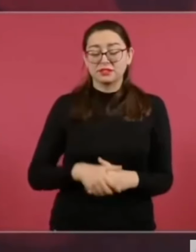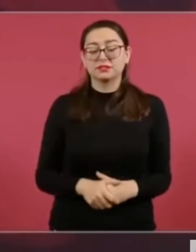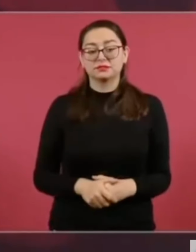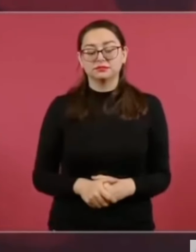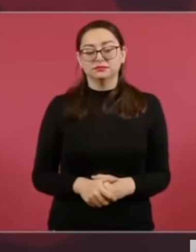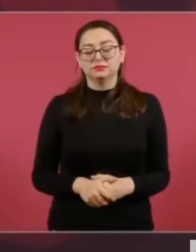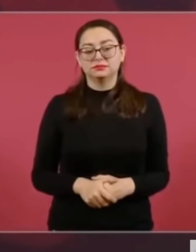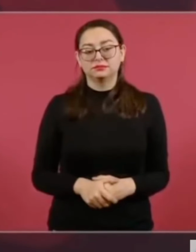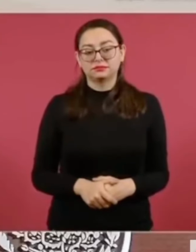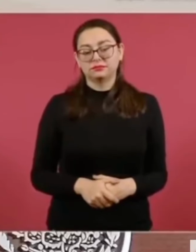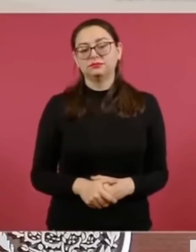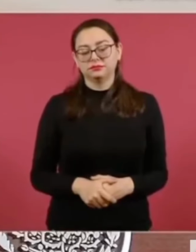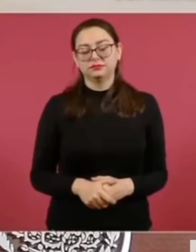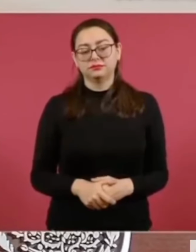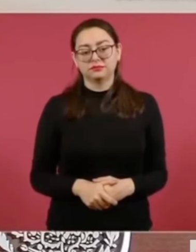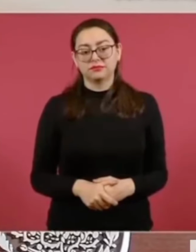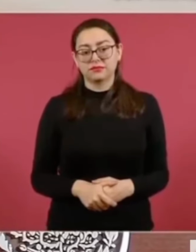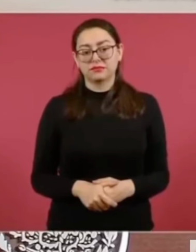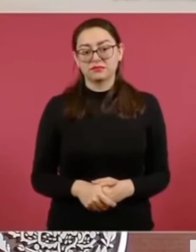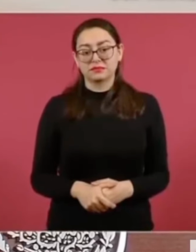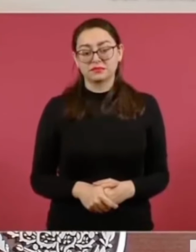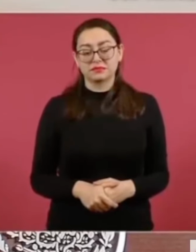Están, desde luego, muy molestos